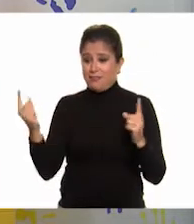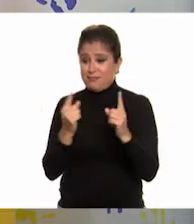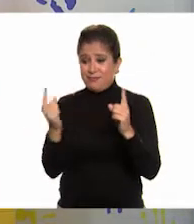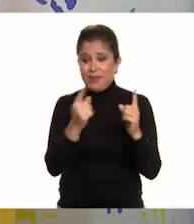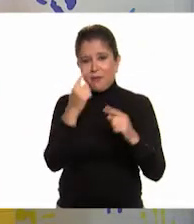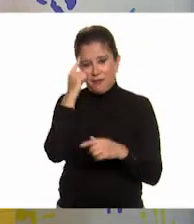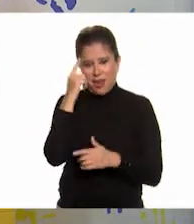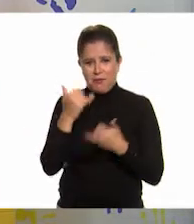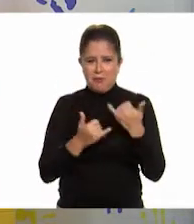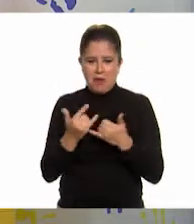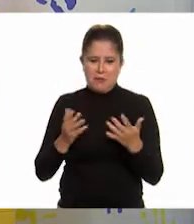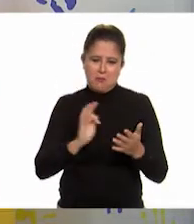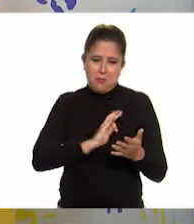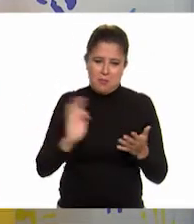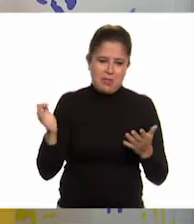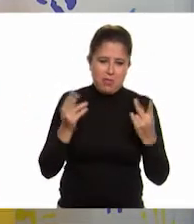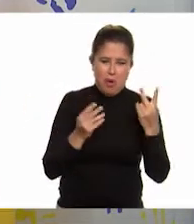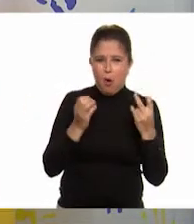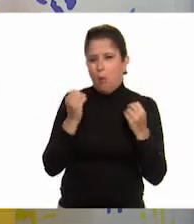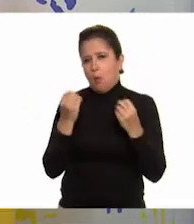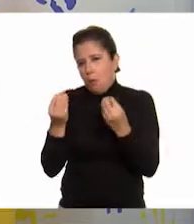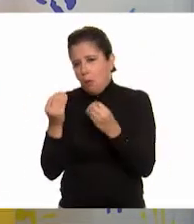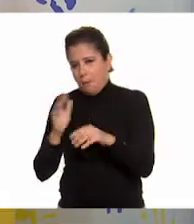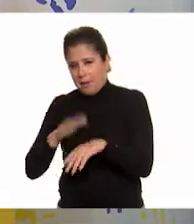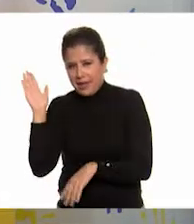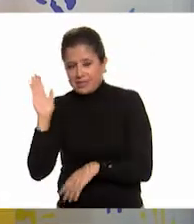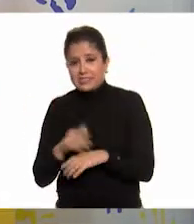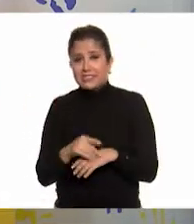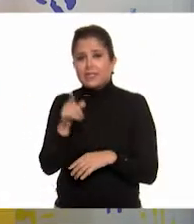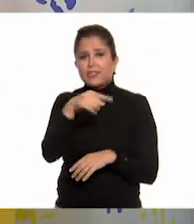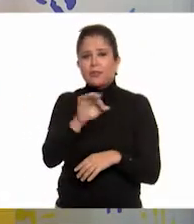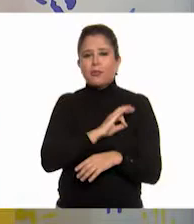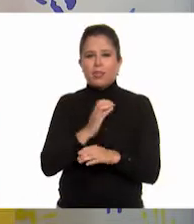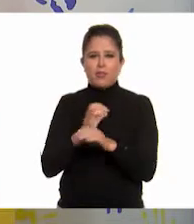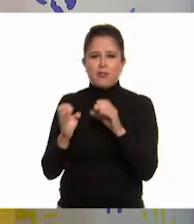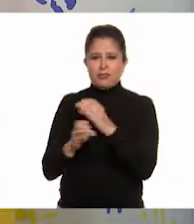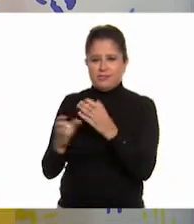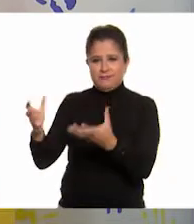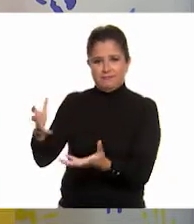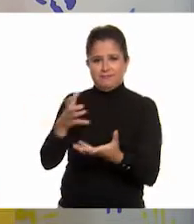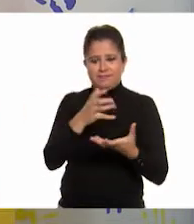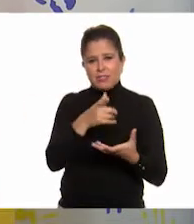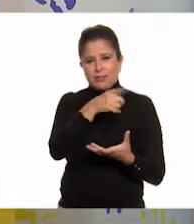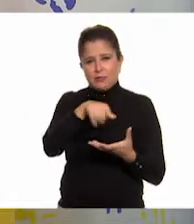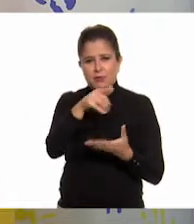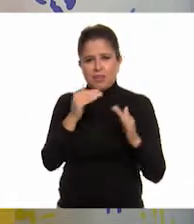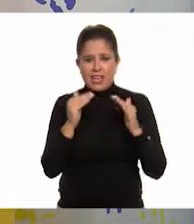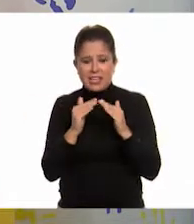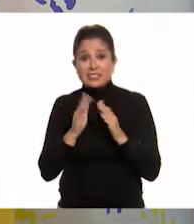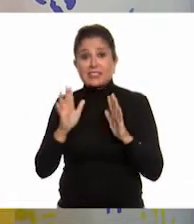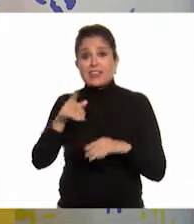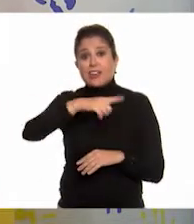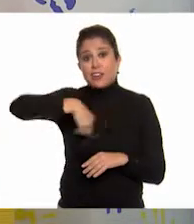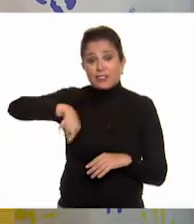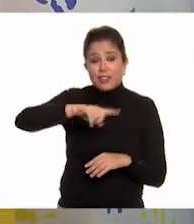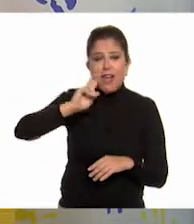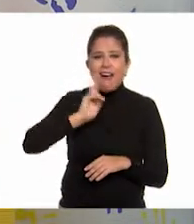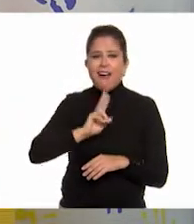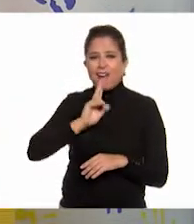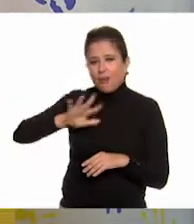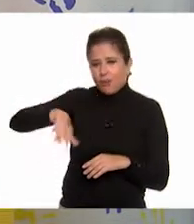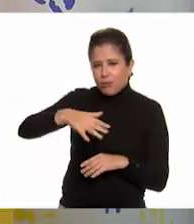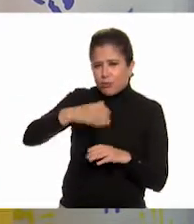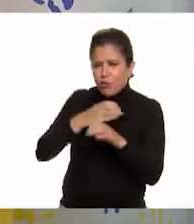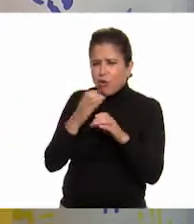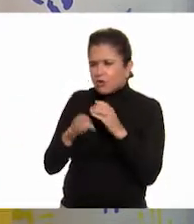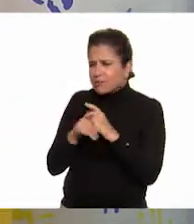jugar. Ustedes pueden tomar el objeto que ustedes consideren en su casita. Nosotros vamos a buscar aquí un objeto,